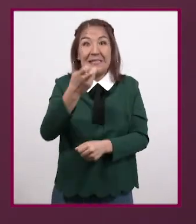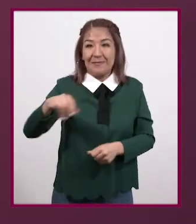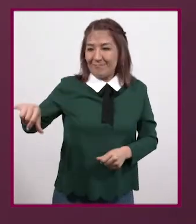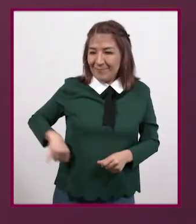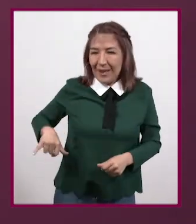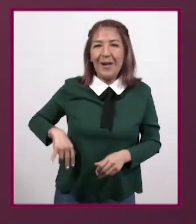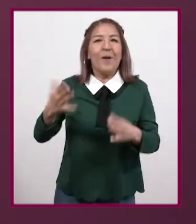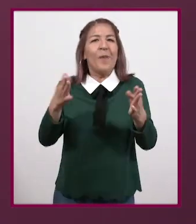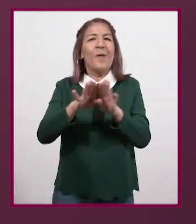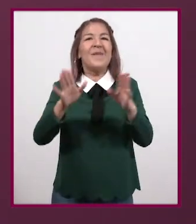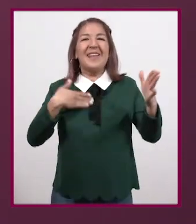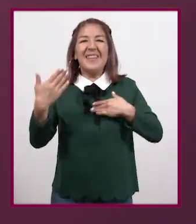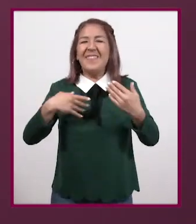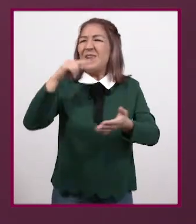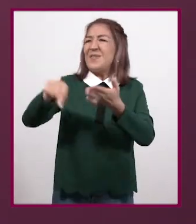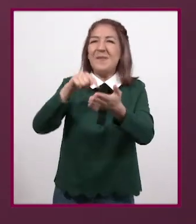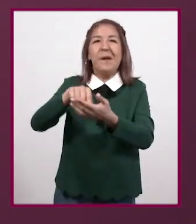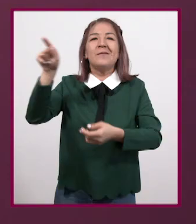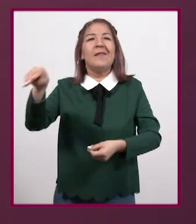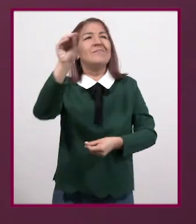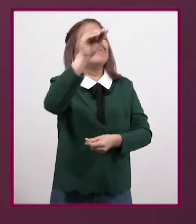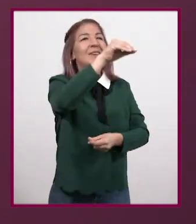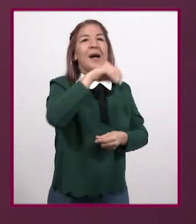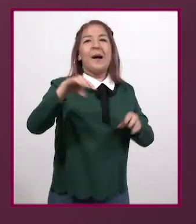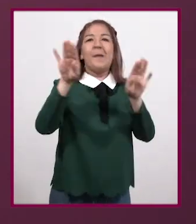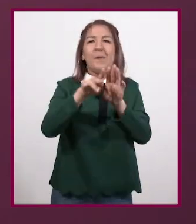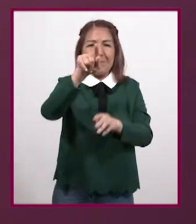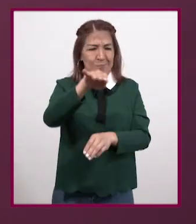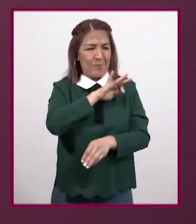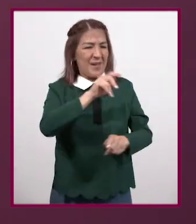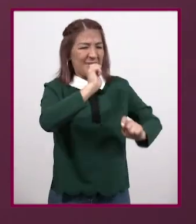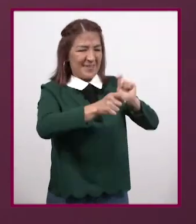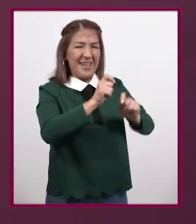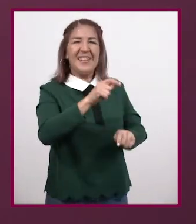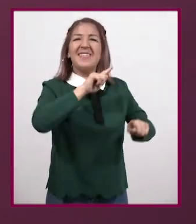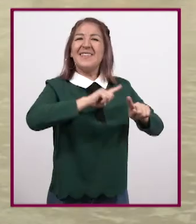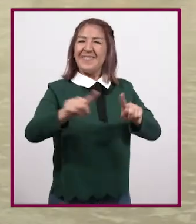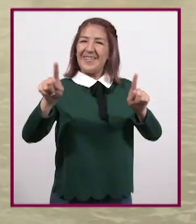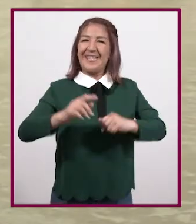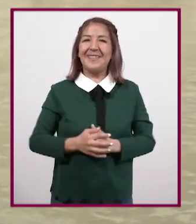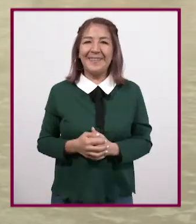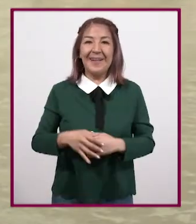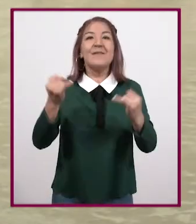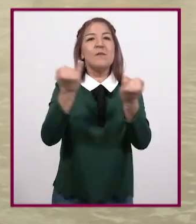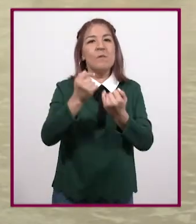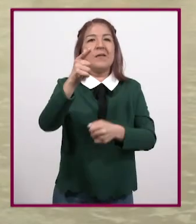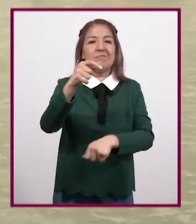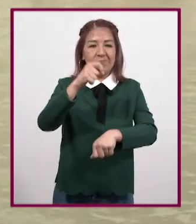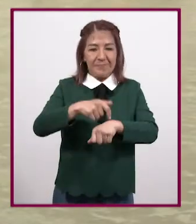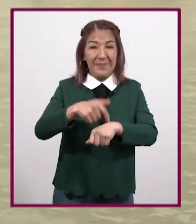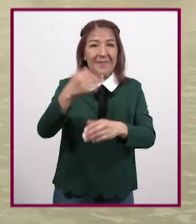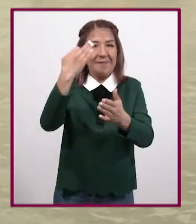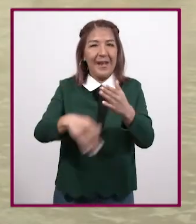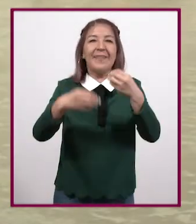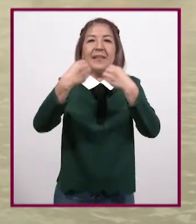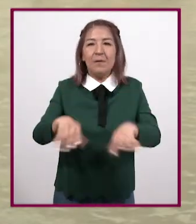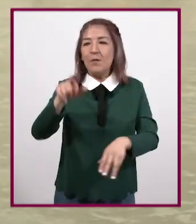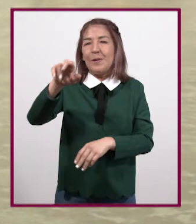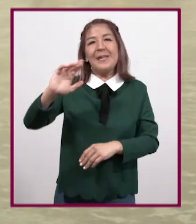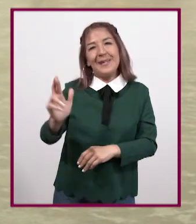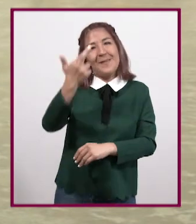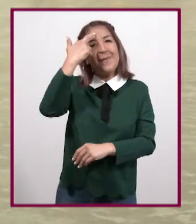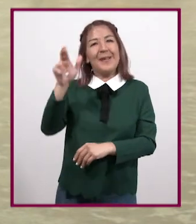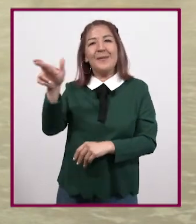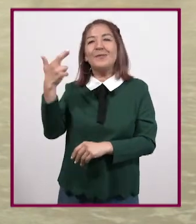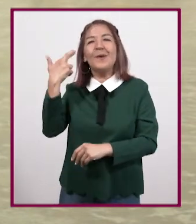ser hacerlo. Además, en cualquier lado puedes encontrar o hacer un instrumento. Y a lo mucho que perdemos si no guardamos el